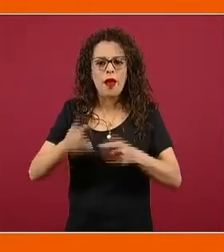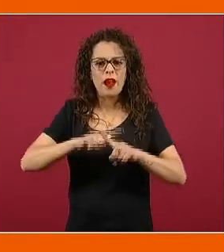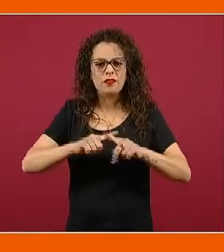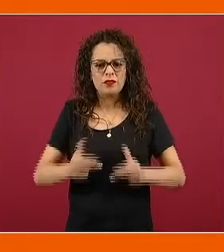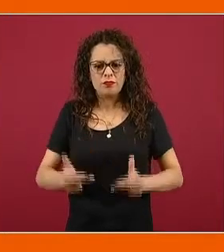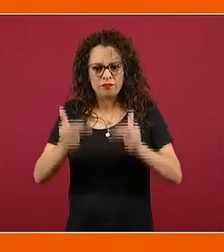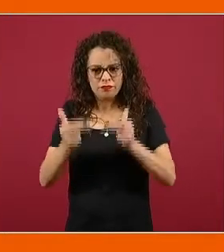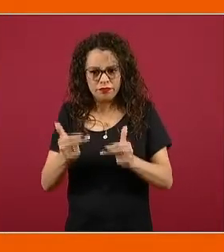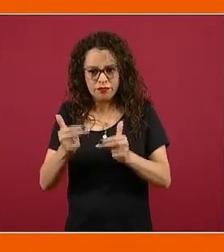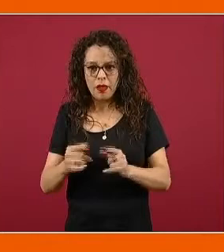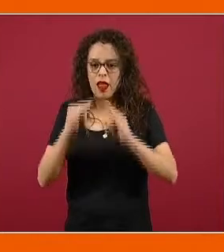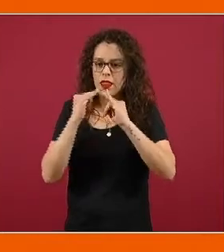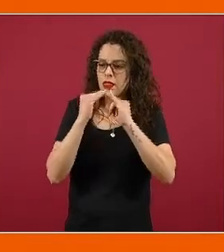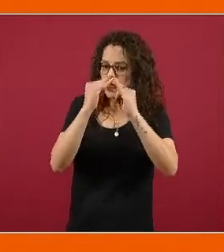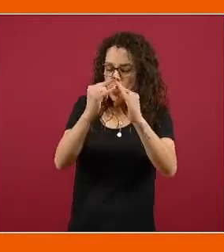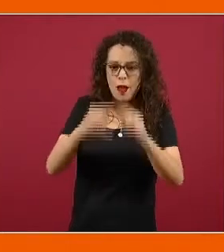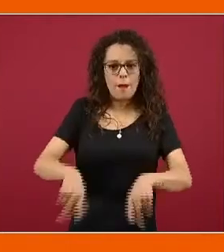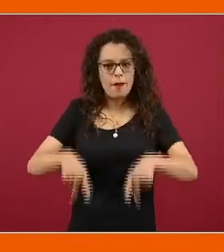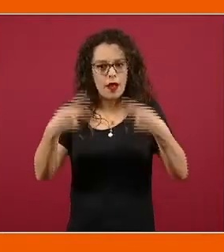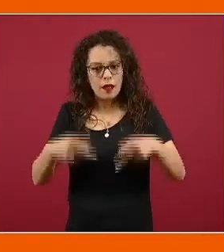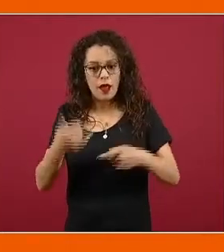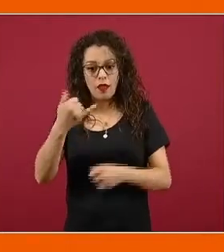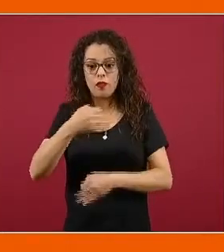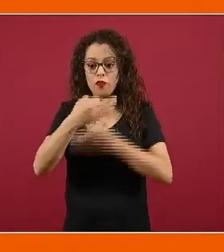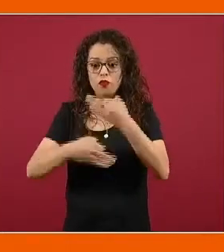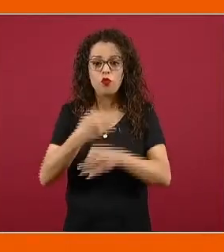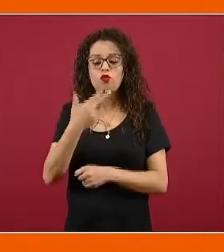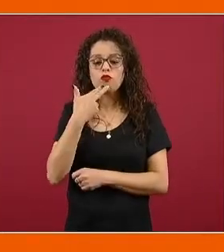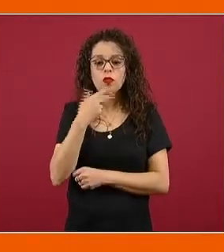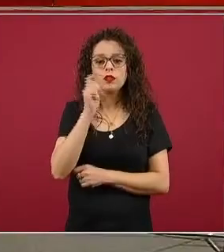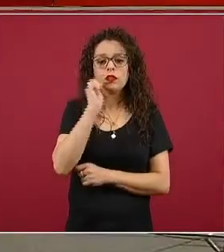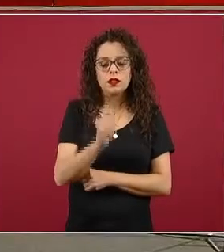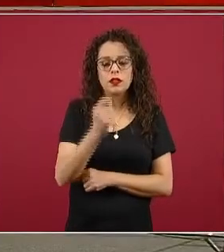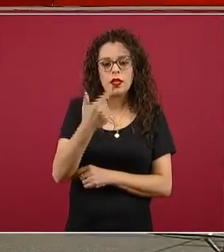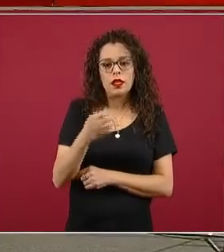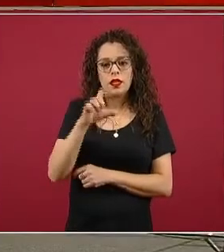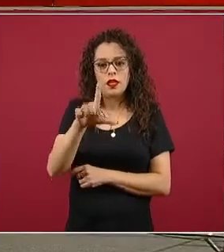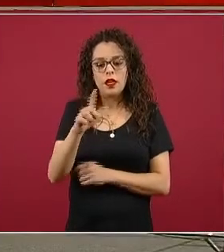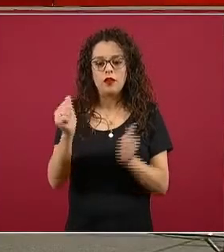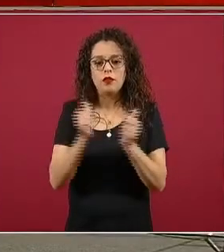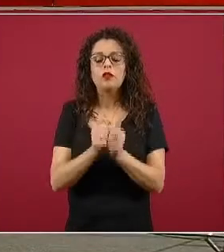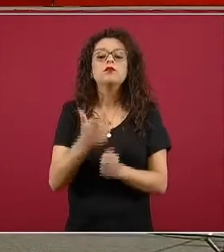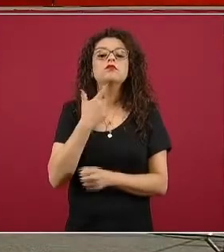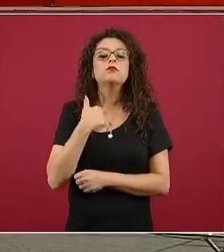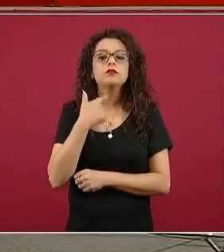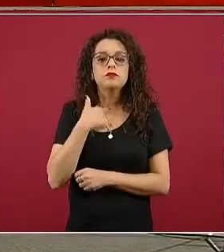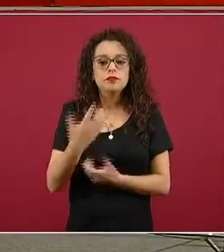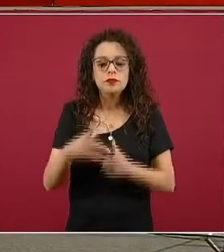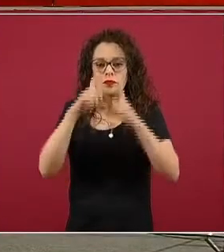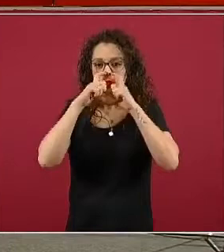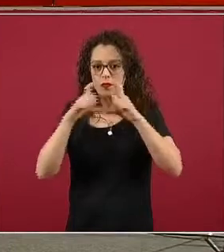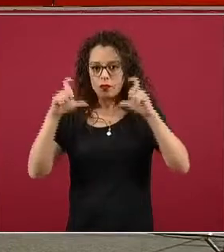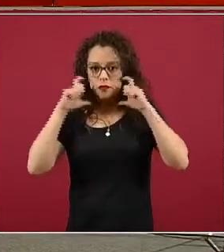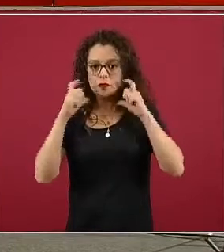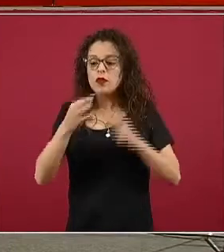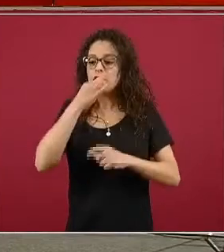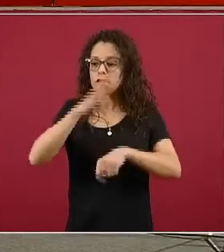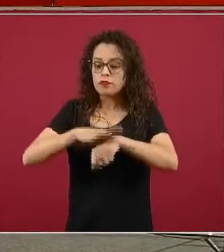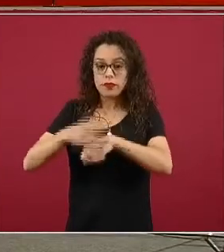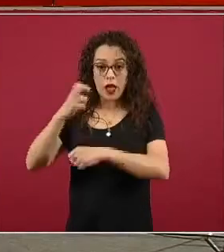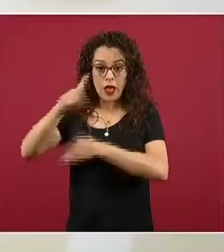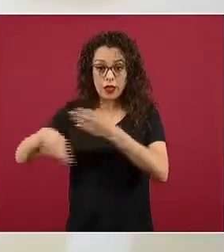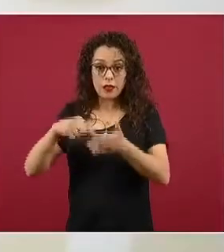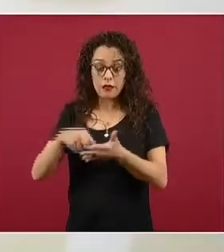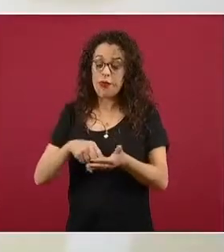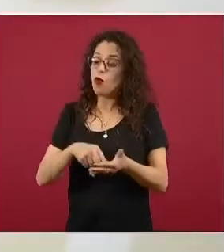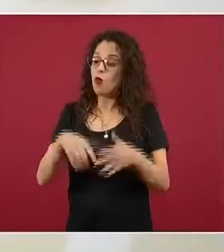uso generalizado de cubreboca, de gel alcohol y los avisos permanentes de que es una zona de riesgo de